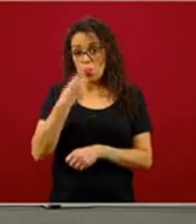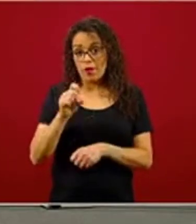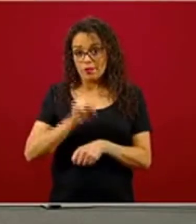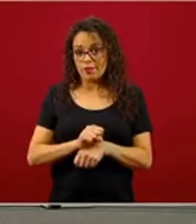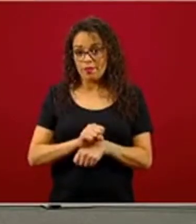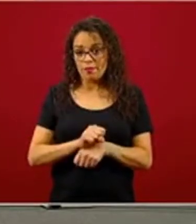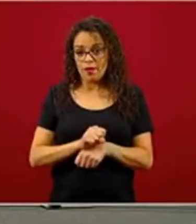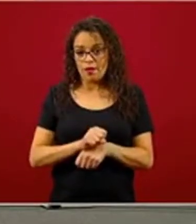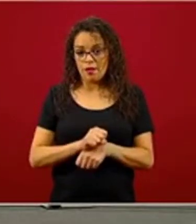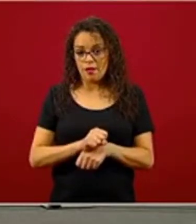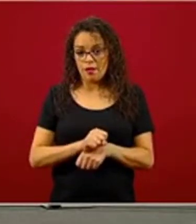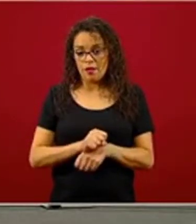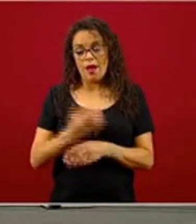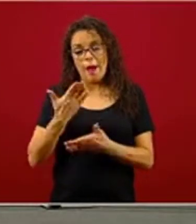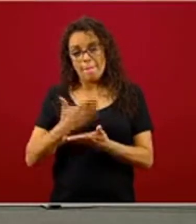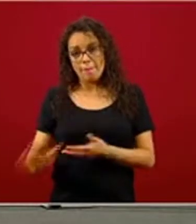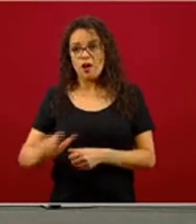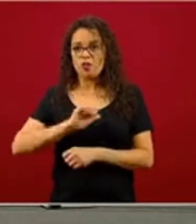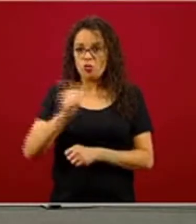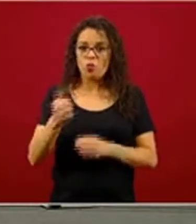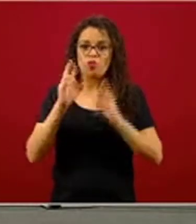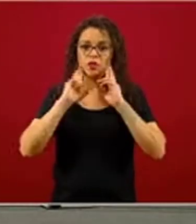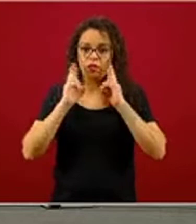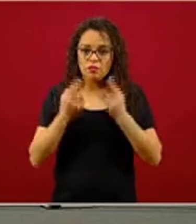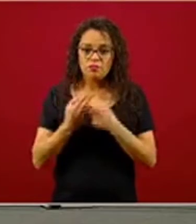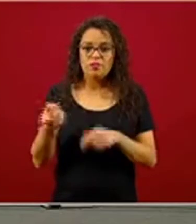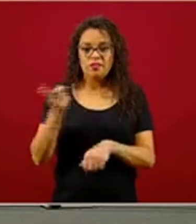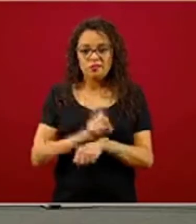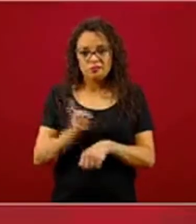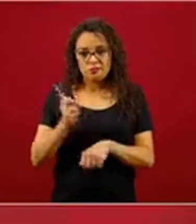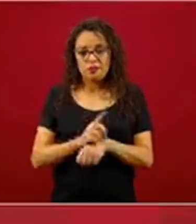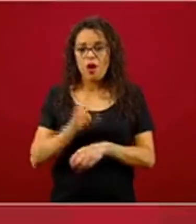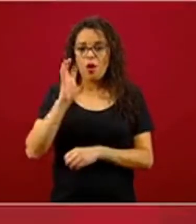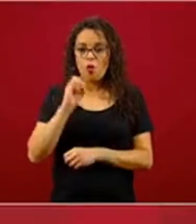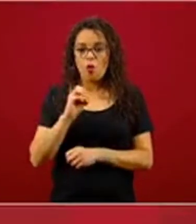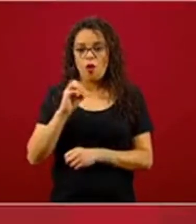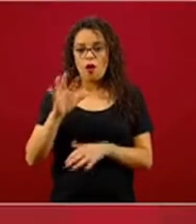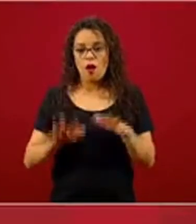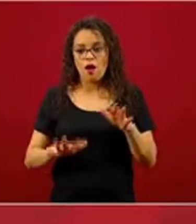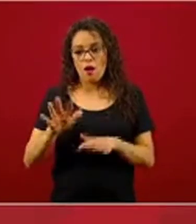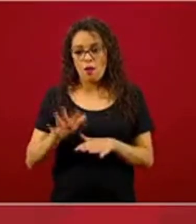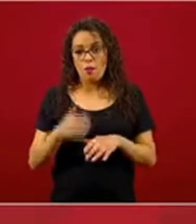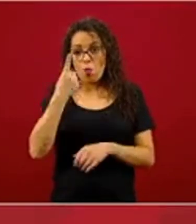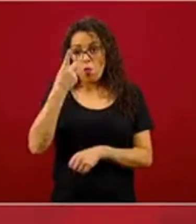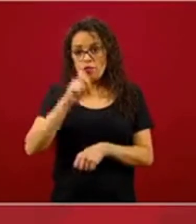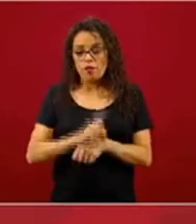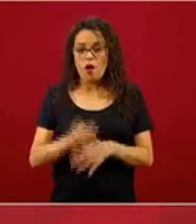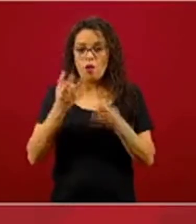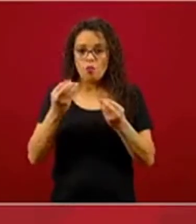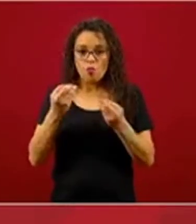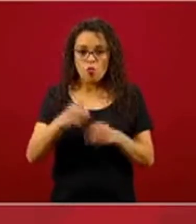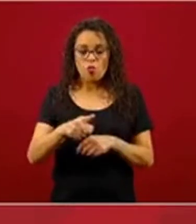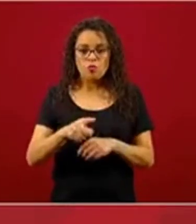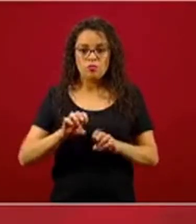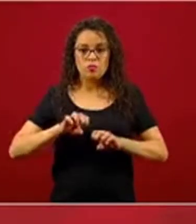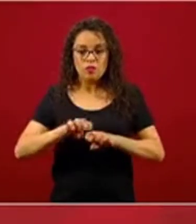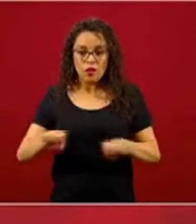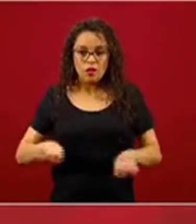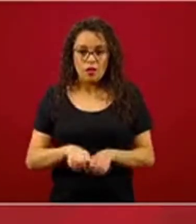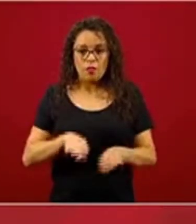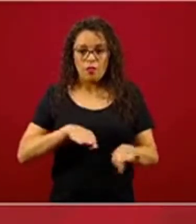las otras reuniones que tenemos diarias o varias veces al día con los distintos grupos de trabajo, con el Comando Operativo